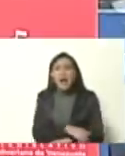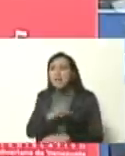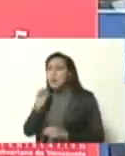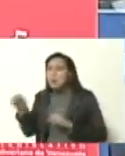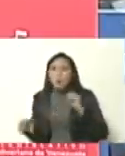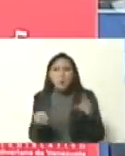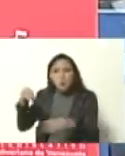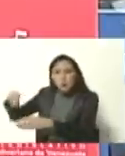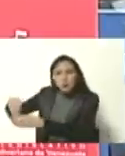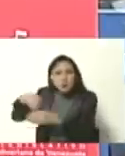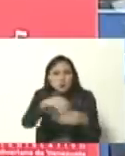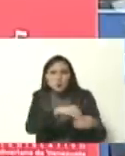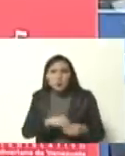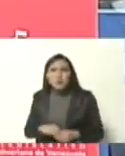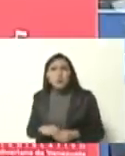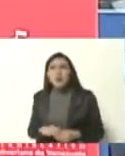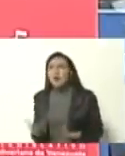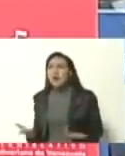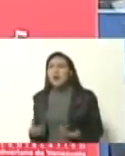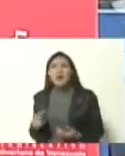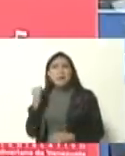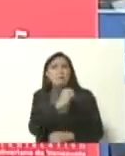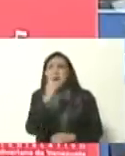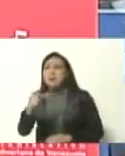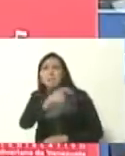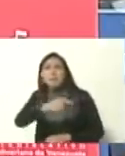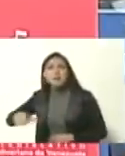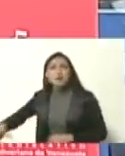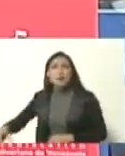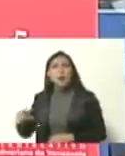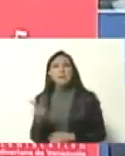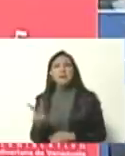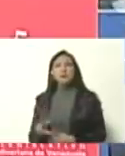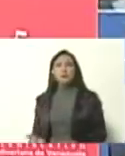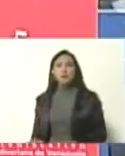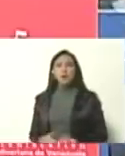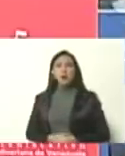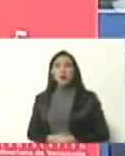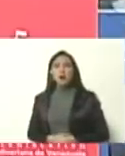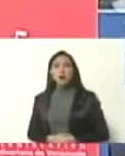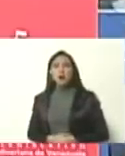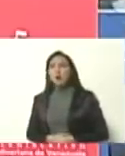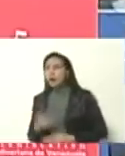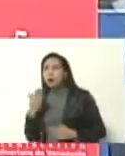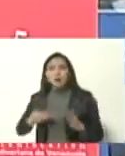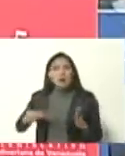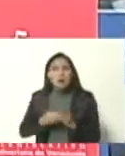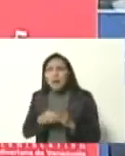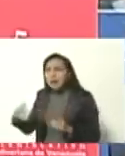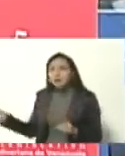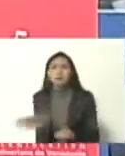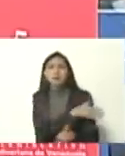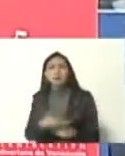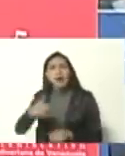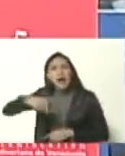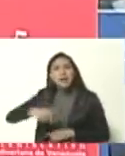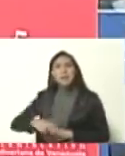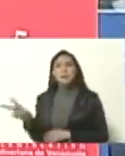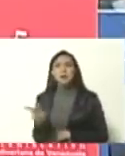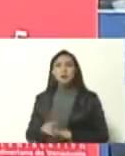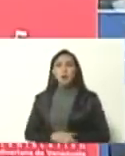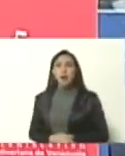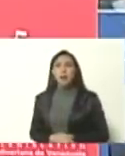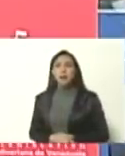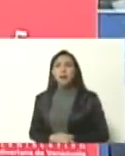de lo que está hablando es de vidas humanas, de asesinatos, de lo que está hablando es de agresiones contra la paz de la República, contra